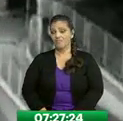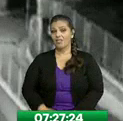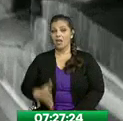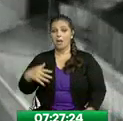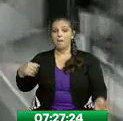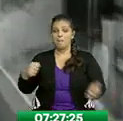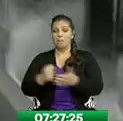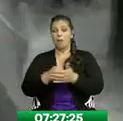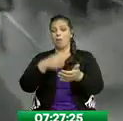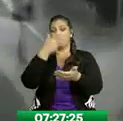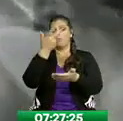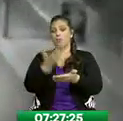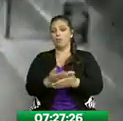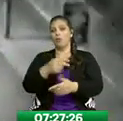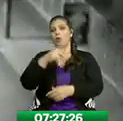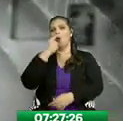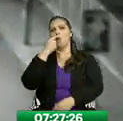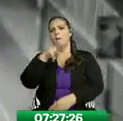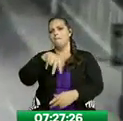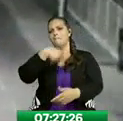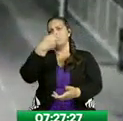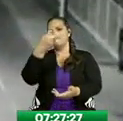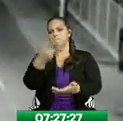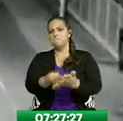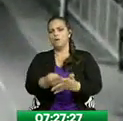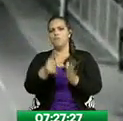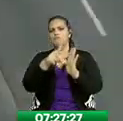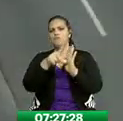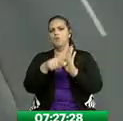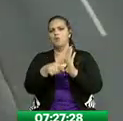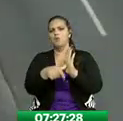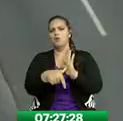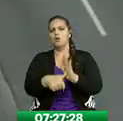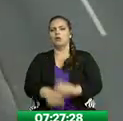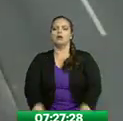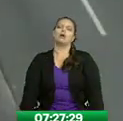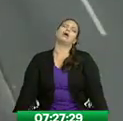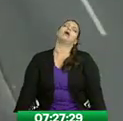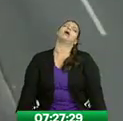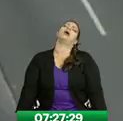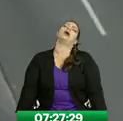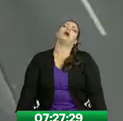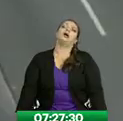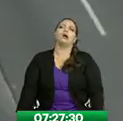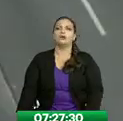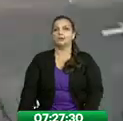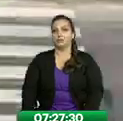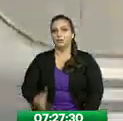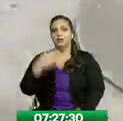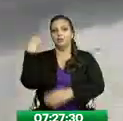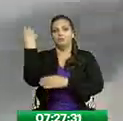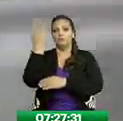calzada varios minutos hasta que es atendido por paramédicos y llevado a una casa asistencial.